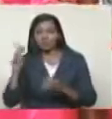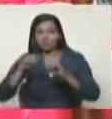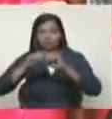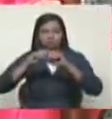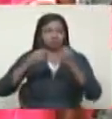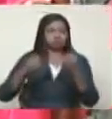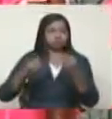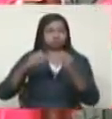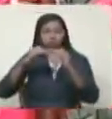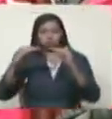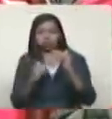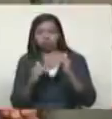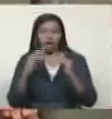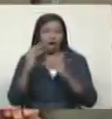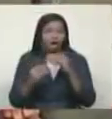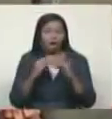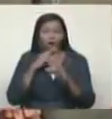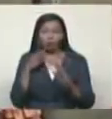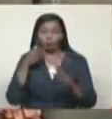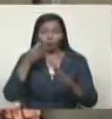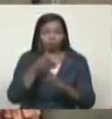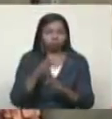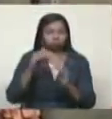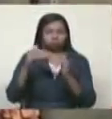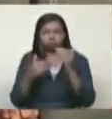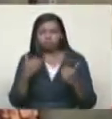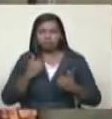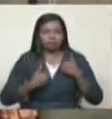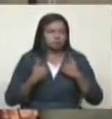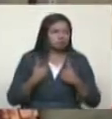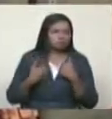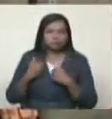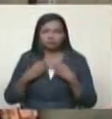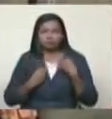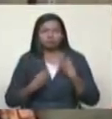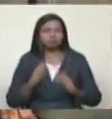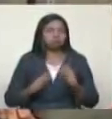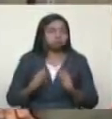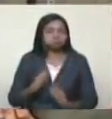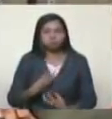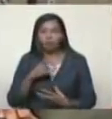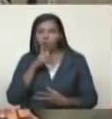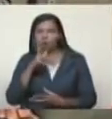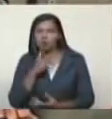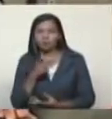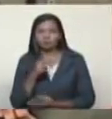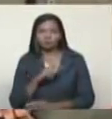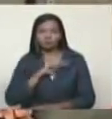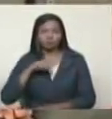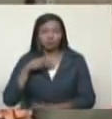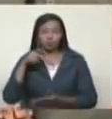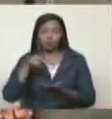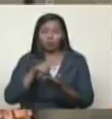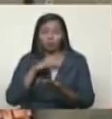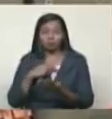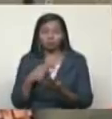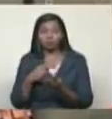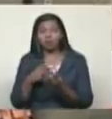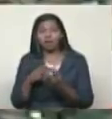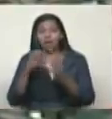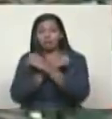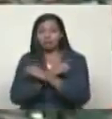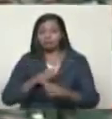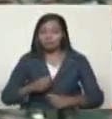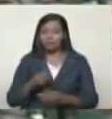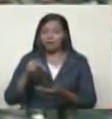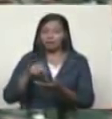tratar de llevarnos a nosotros a un nivel de desesperanza, de frustración, Para eso estamos nosotros aquí, la Fuerza Armada,